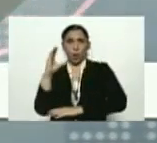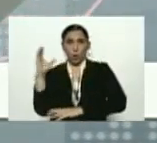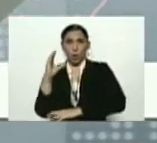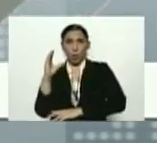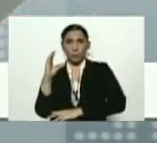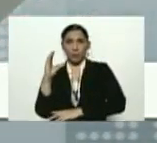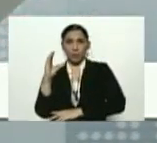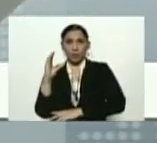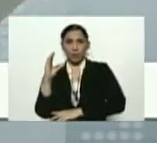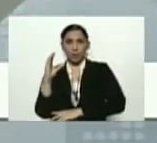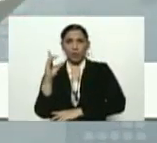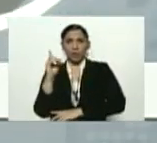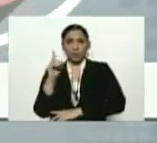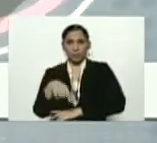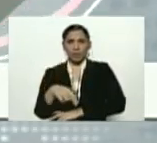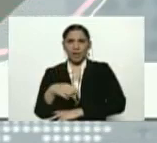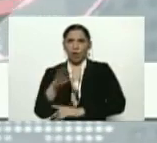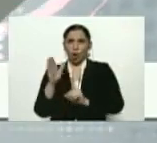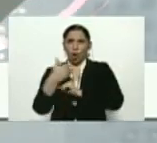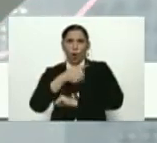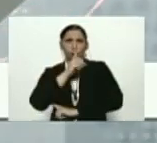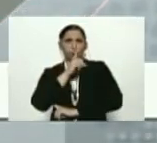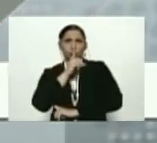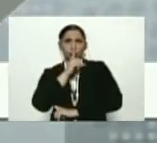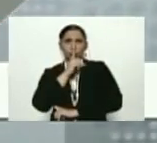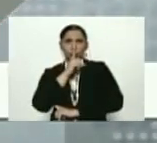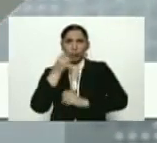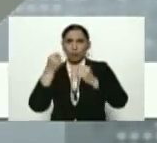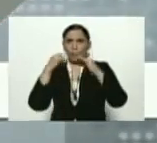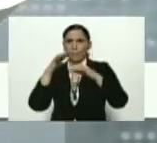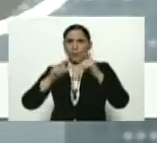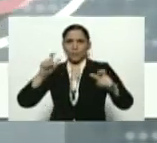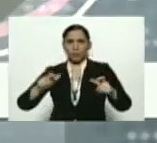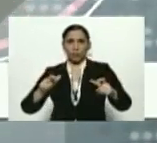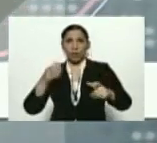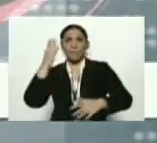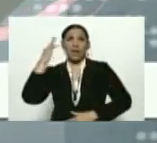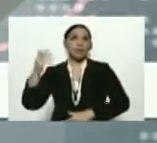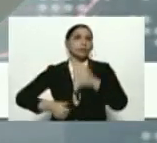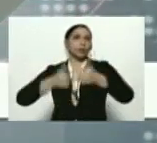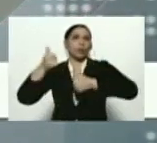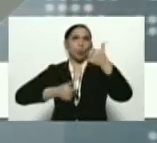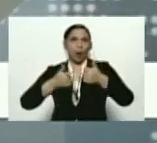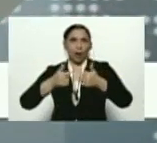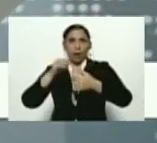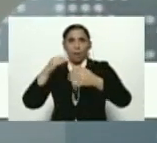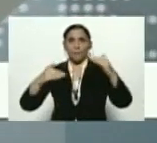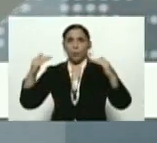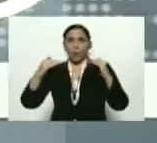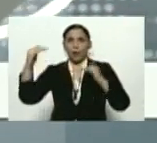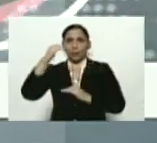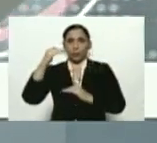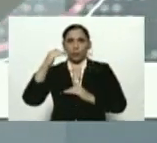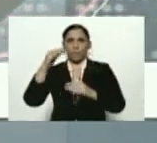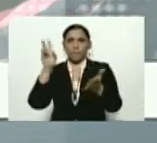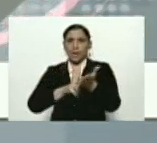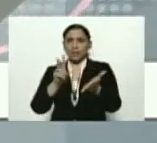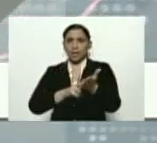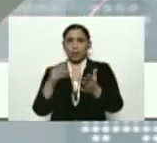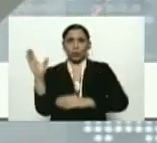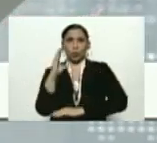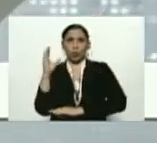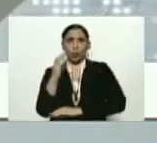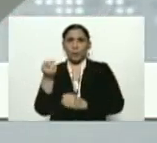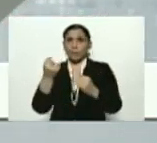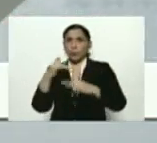así y ocultando las cifras. Imagínate cuál será el puesto verdadero de Colombia. Bueno, hay